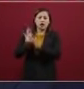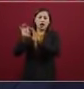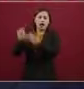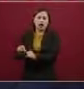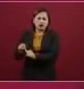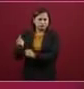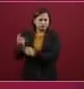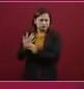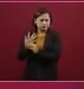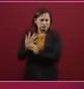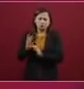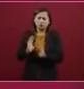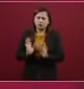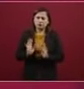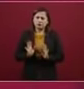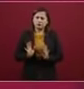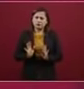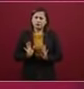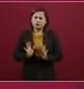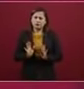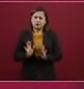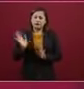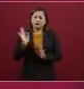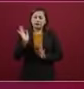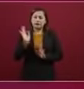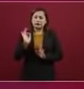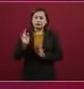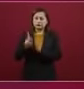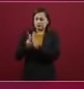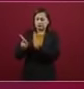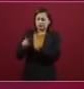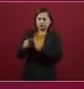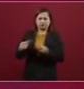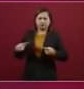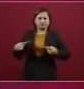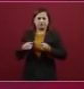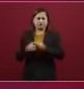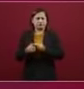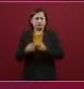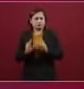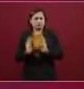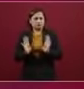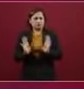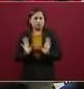quizás alguna nota por ahí no coincide exactamente con lo que yo he hecho.